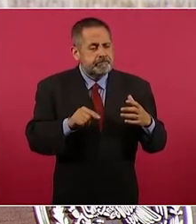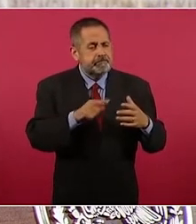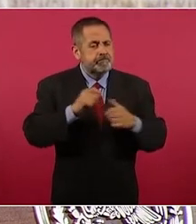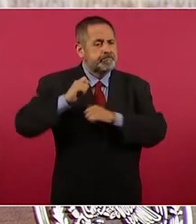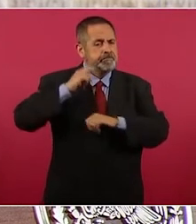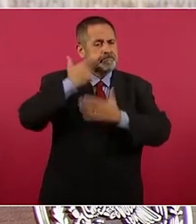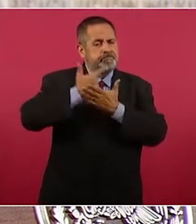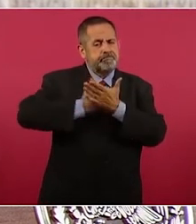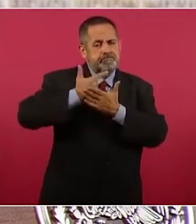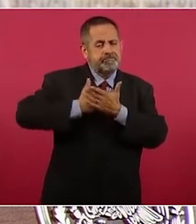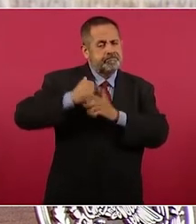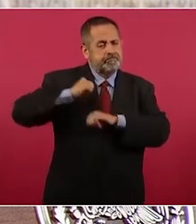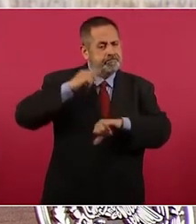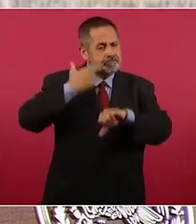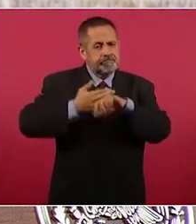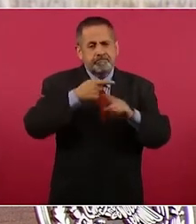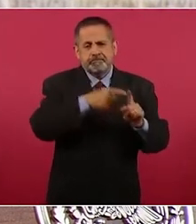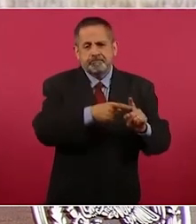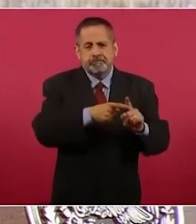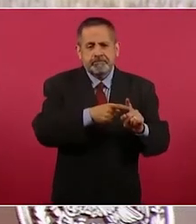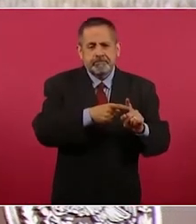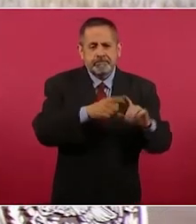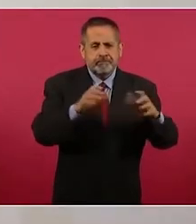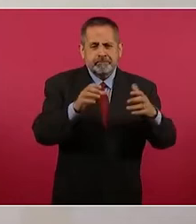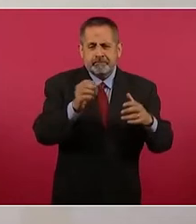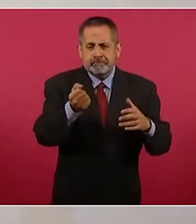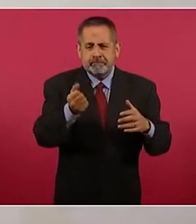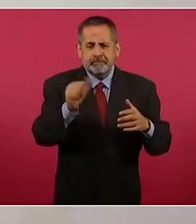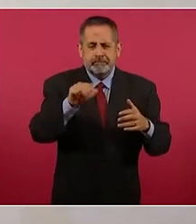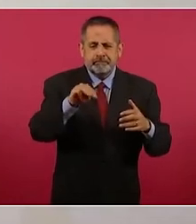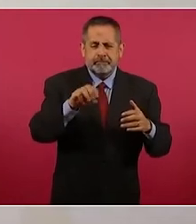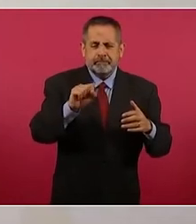gerente, director de Samsung,